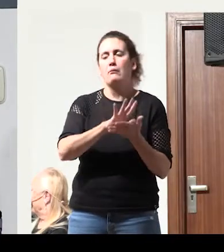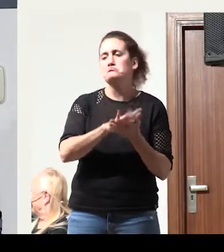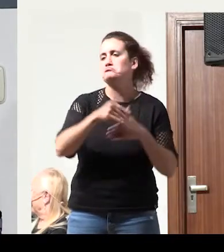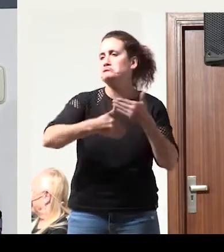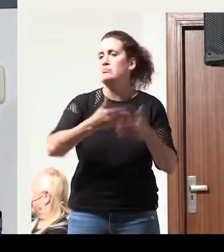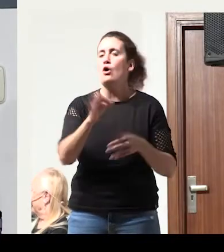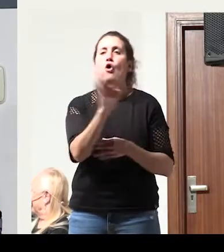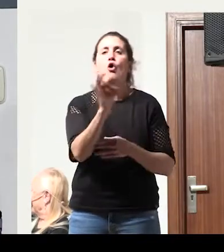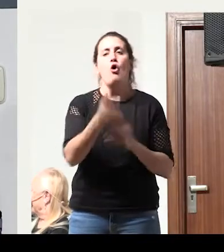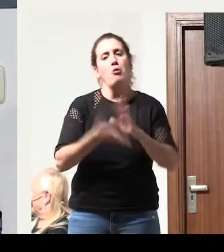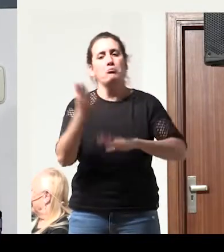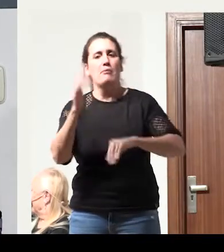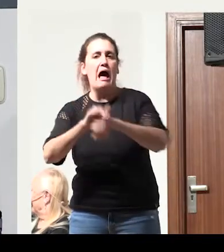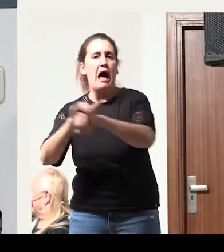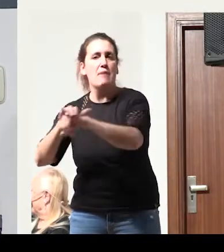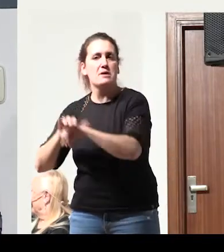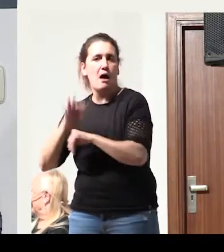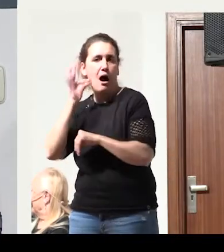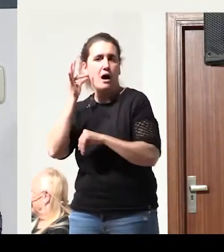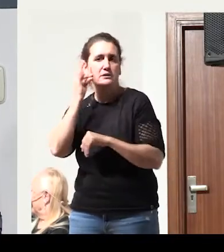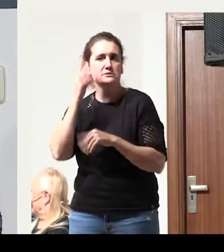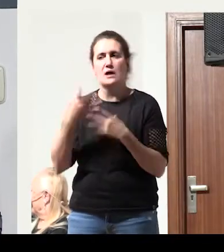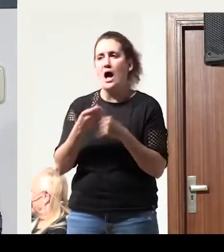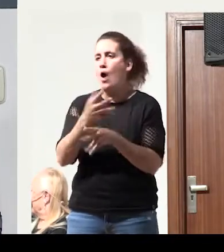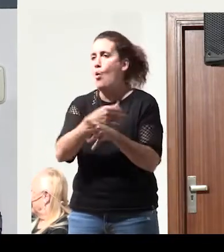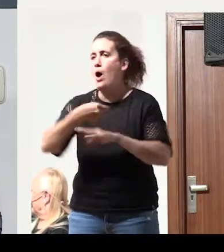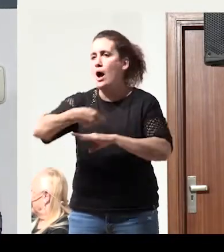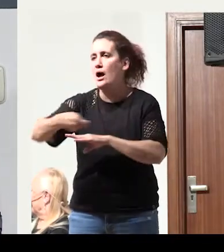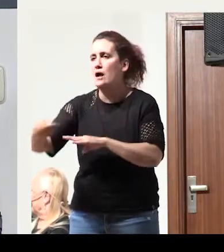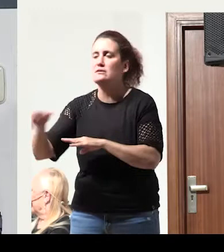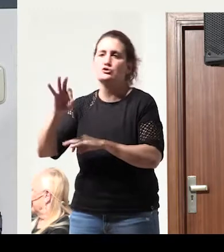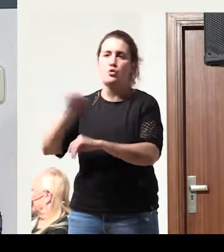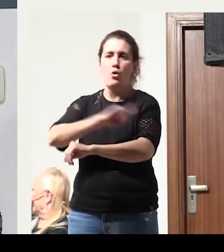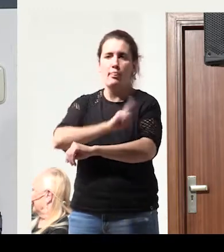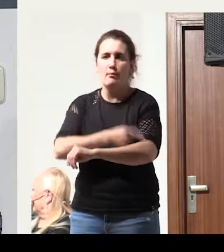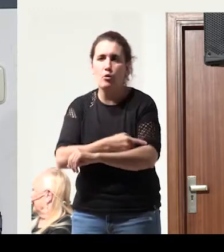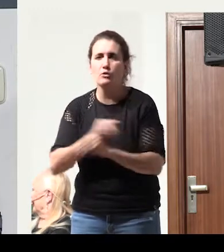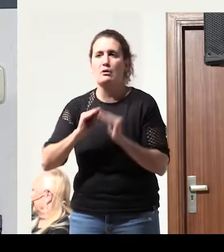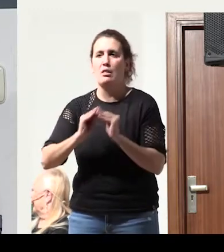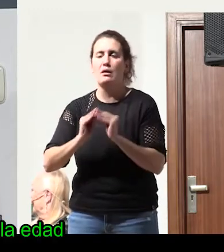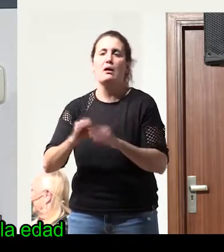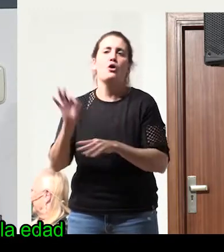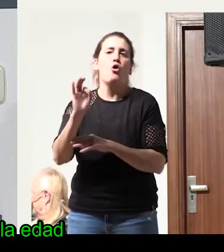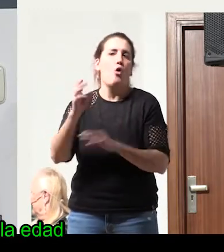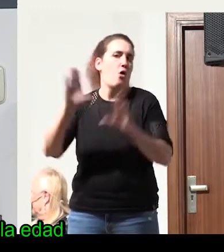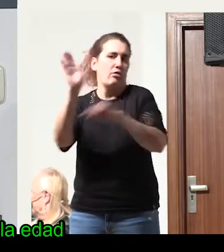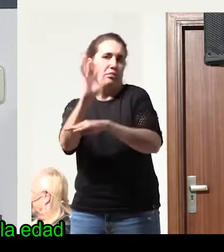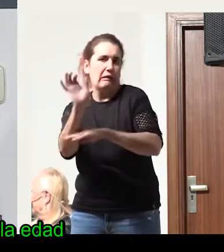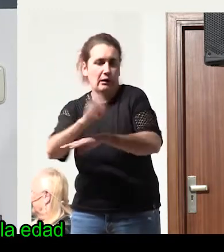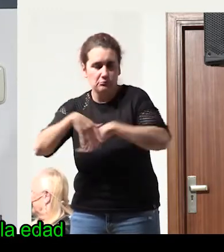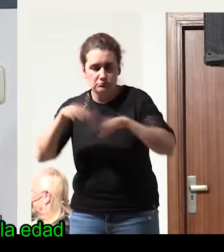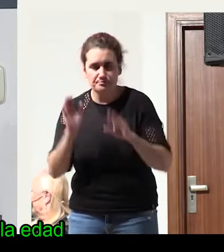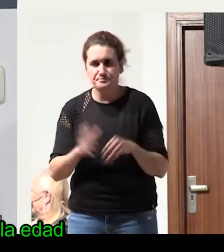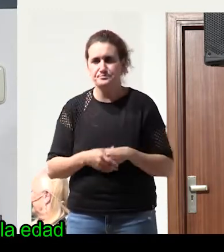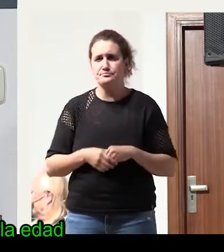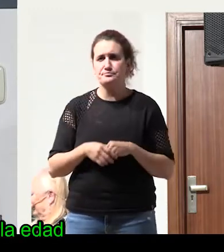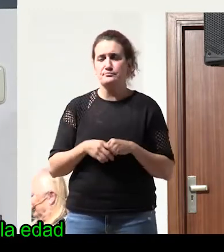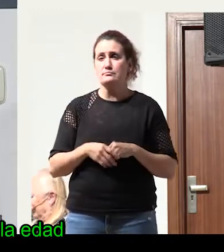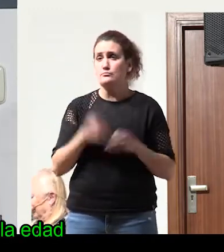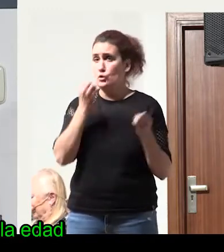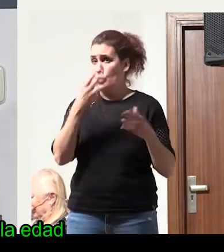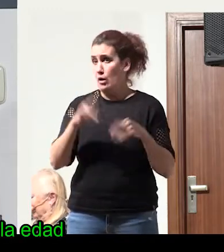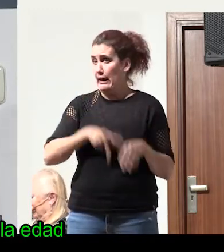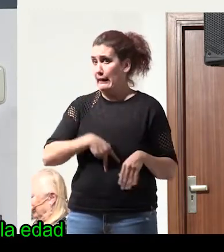las amigas a lo que sea, me digo, a jugar a cartas o a hacer deporte o a lo que sea, o al cine, ¿no? Entonces, bueno, en general sí que se